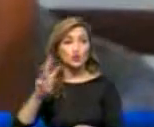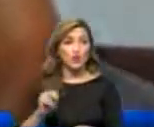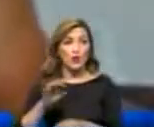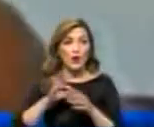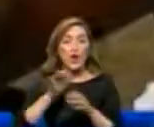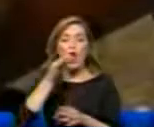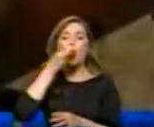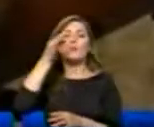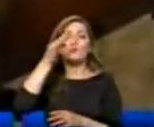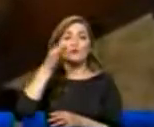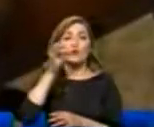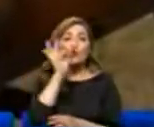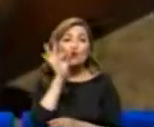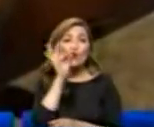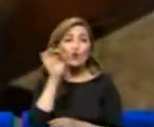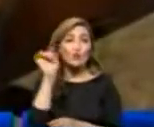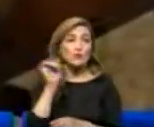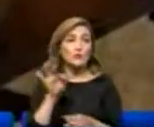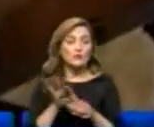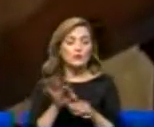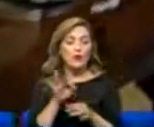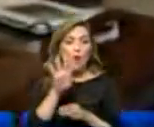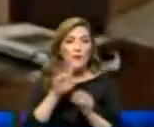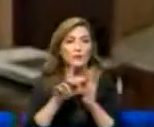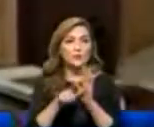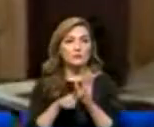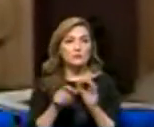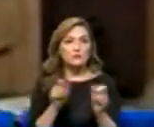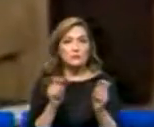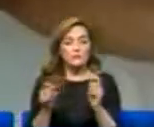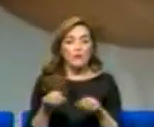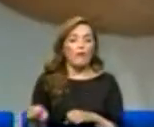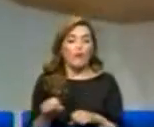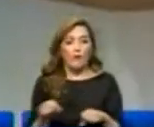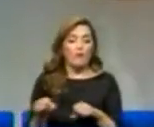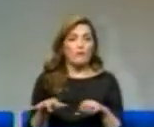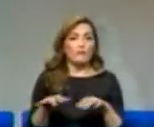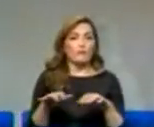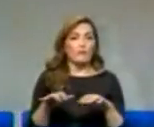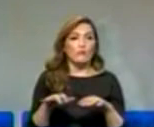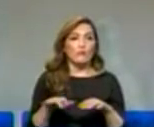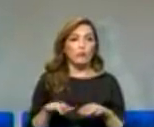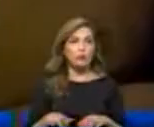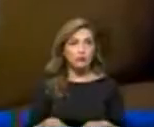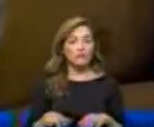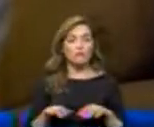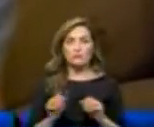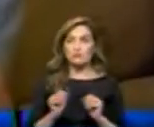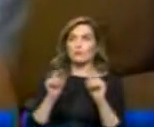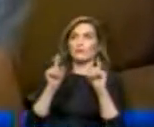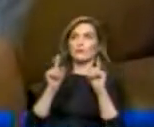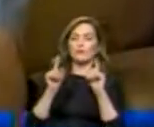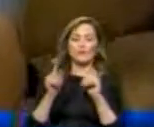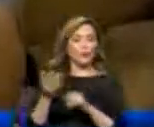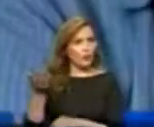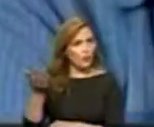4 minutos los cambios en su sistema motriz son sencillamente